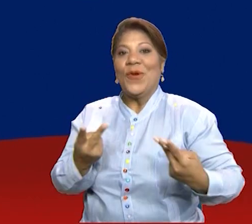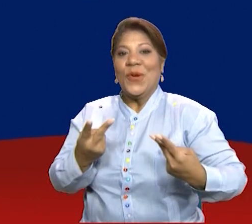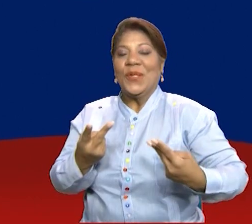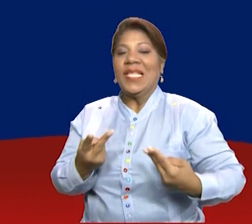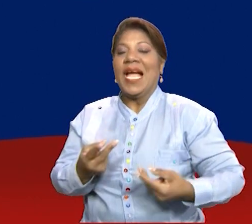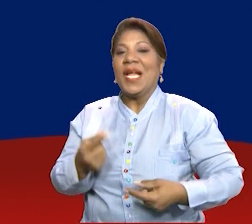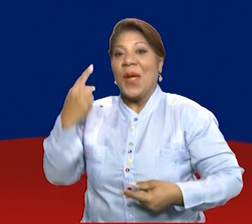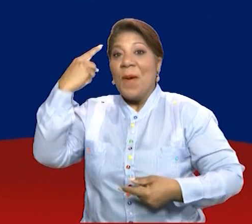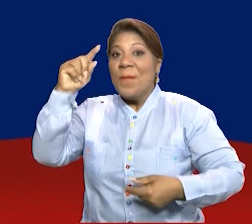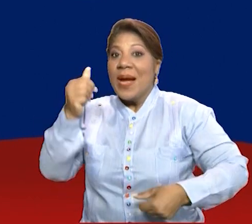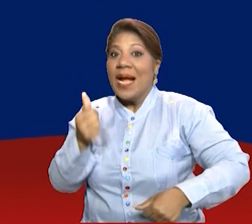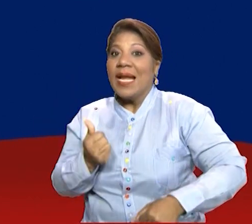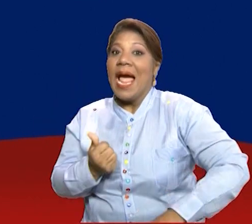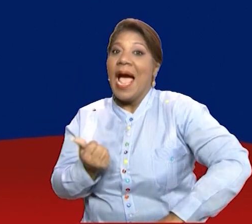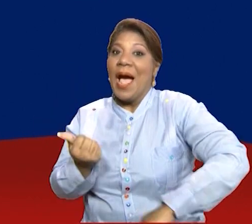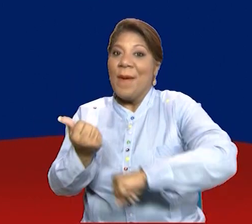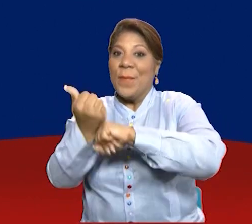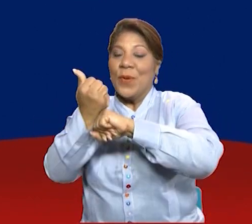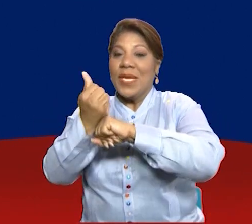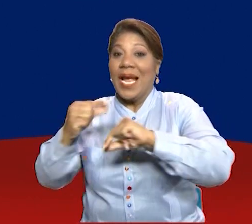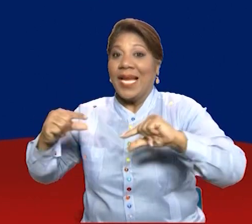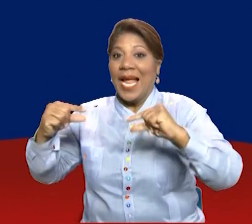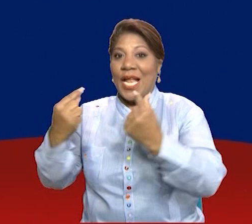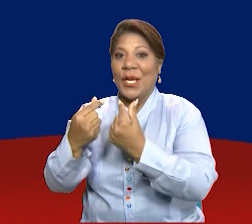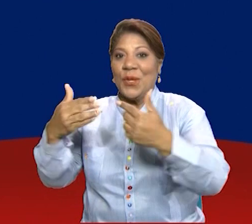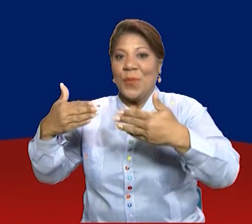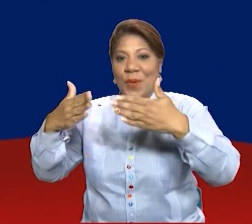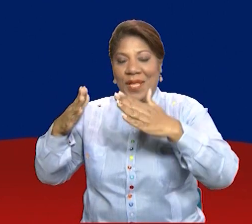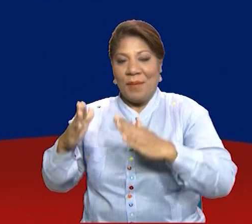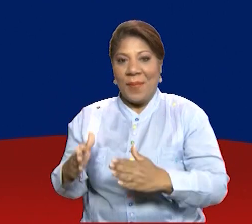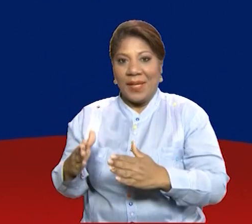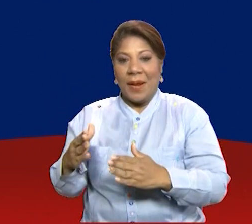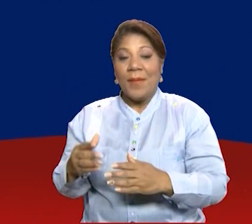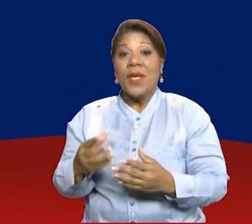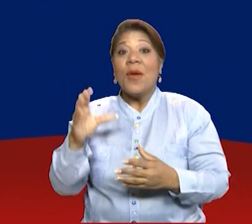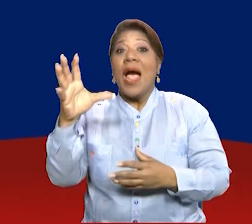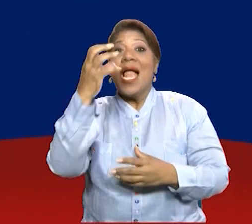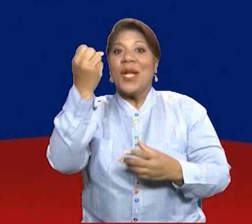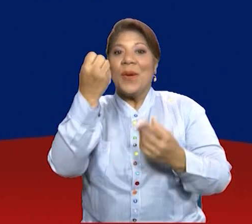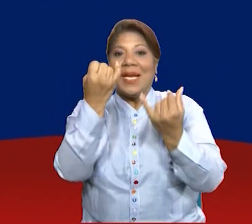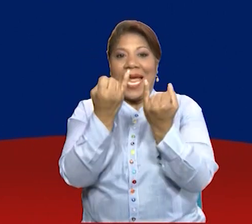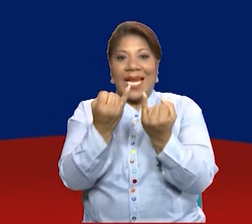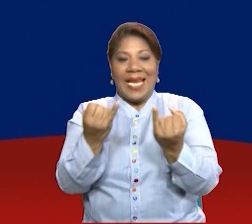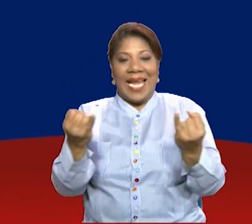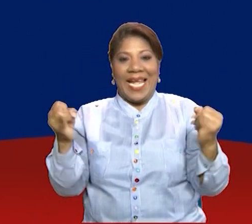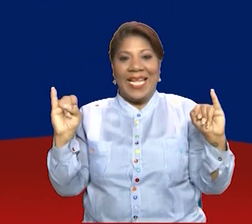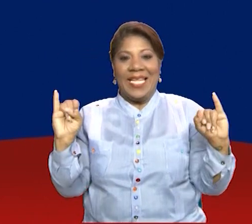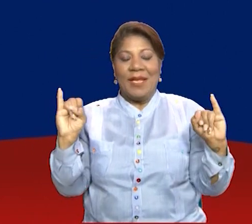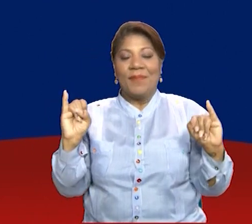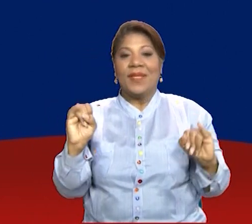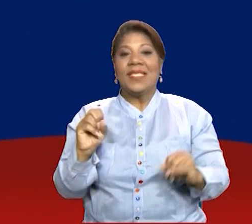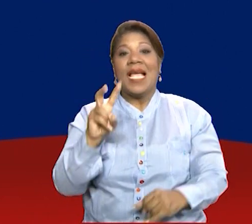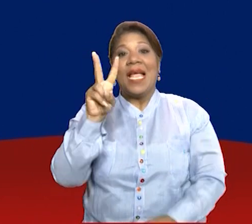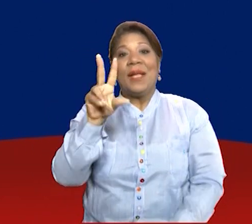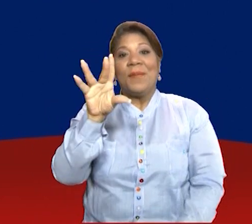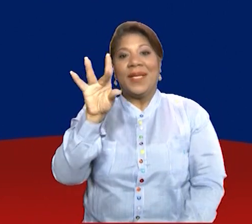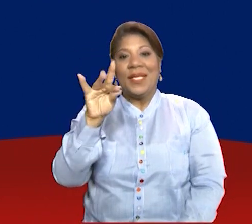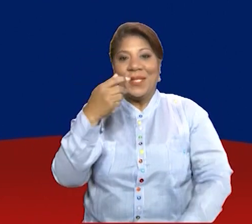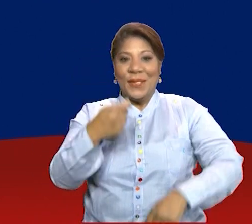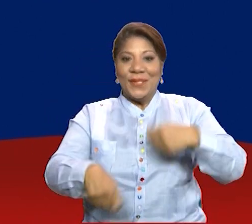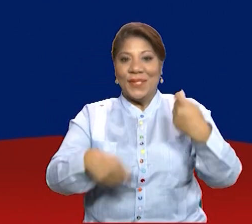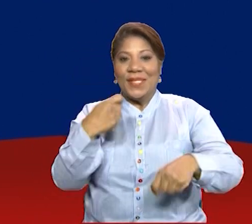de independencias en varias ciudades panameñas, culminando con la independencia el 28